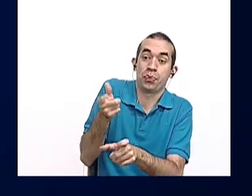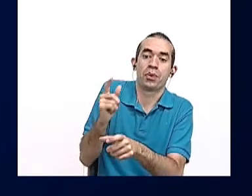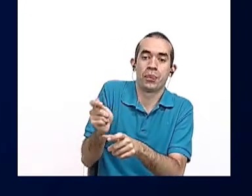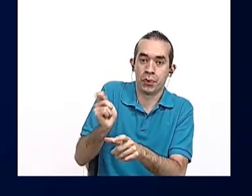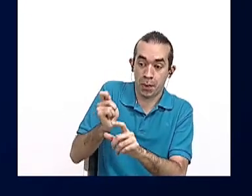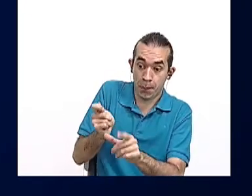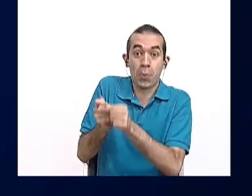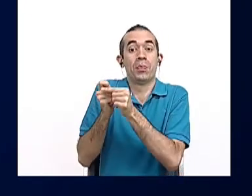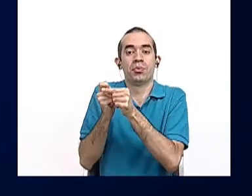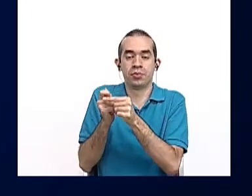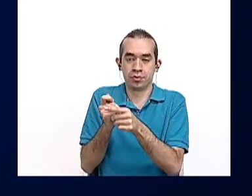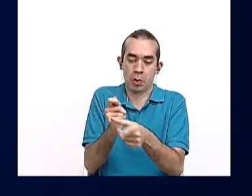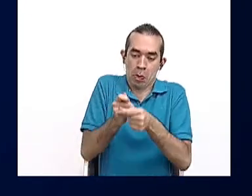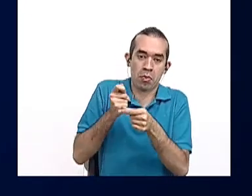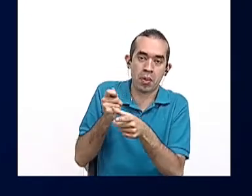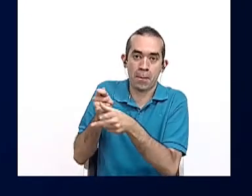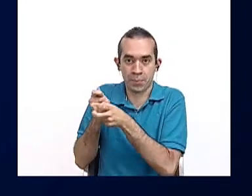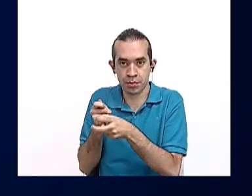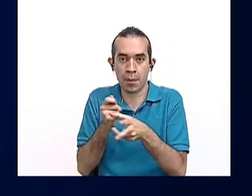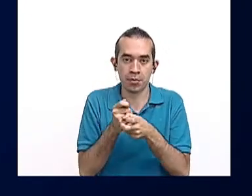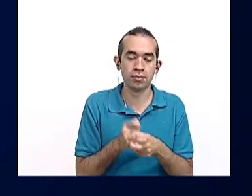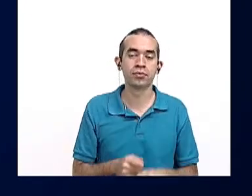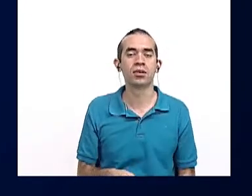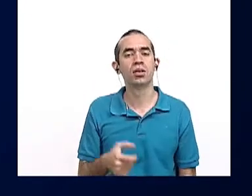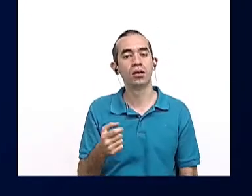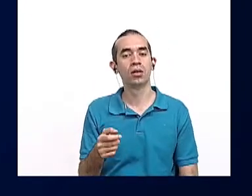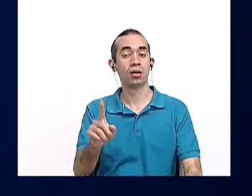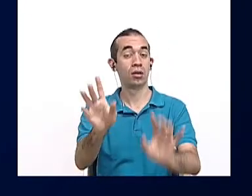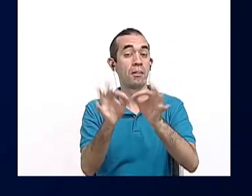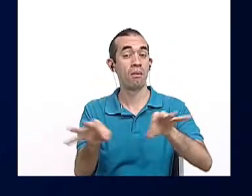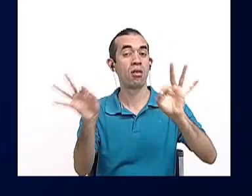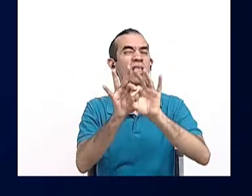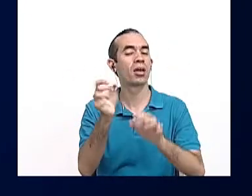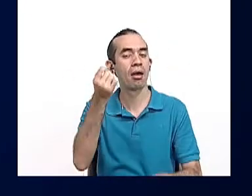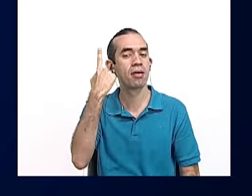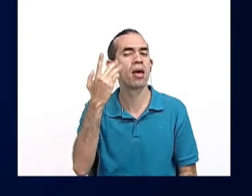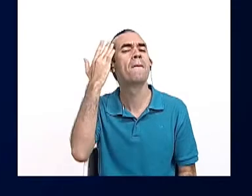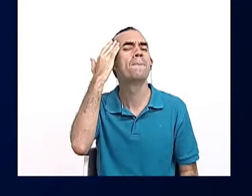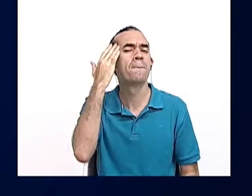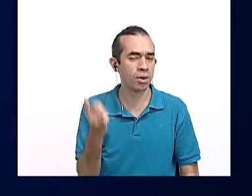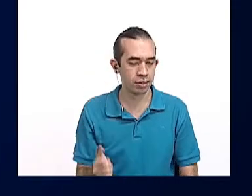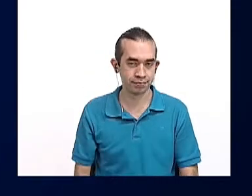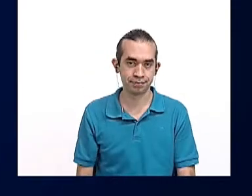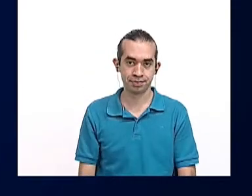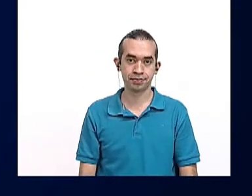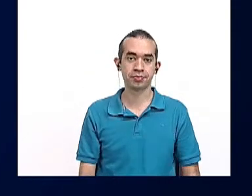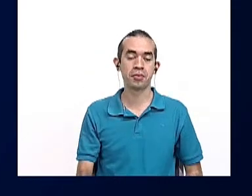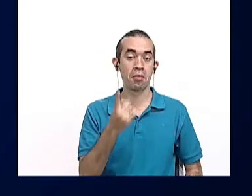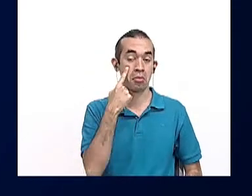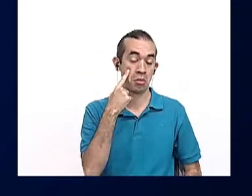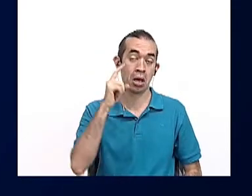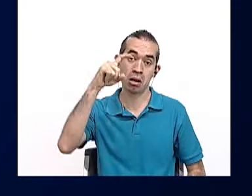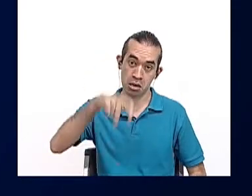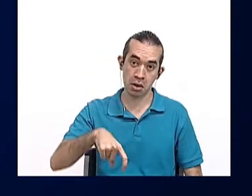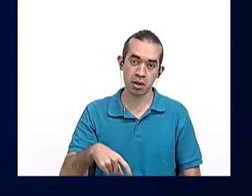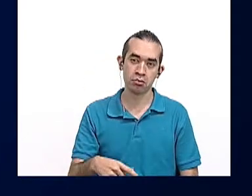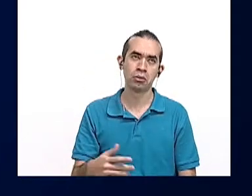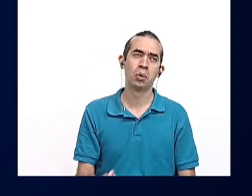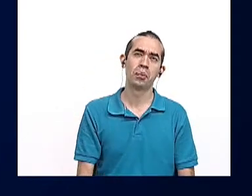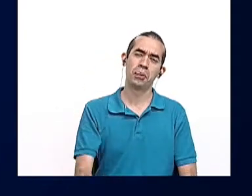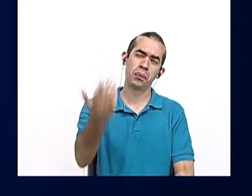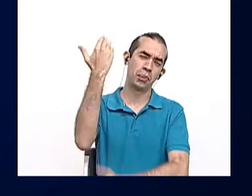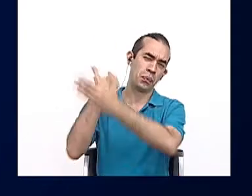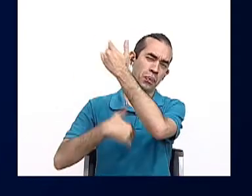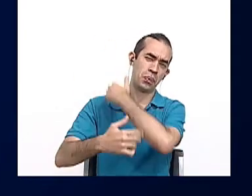es comprender por qué pasa esto. Bueno, debemos remontarnos a la antigua